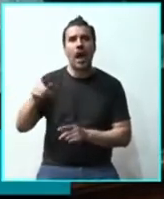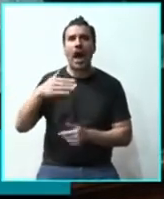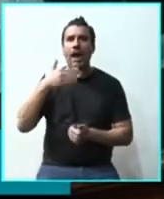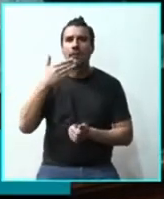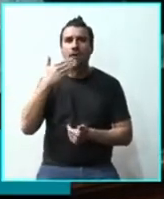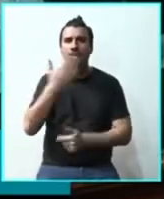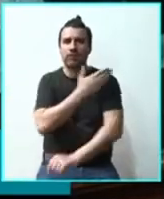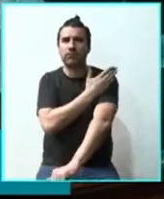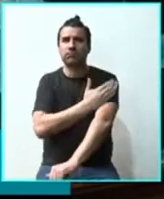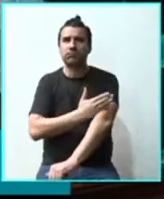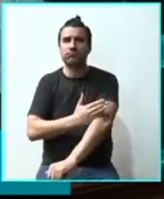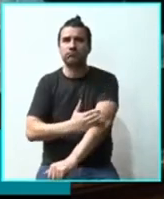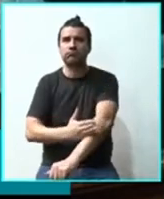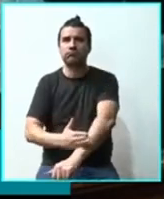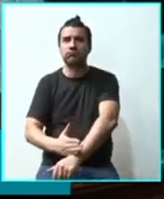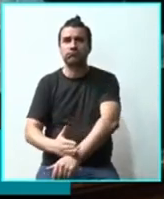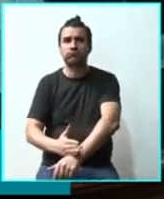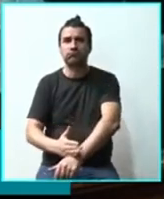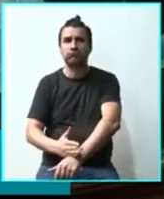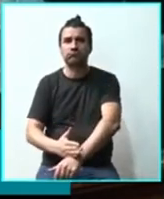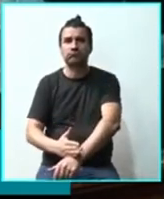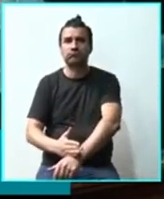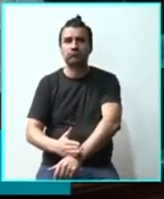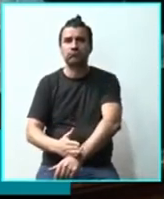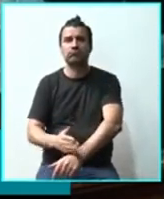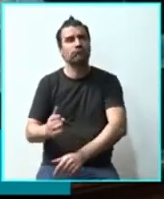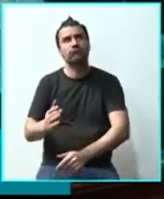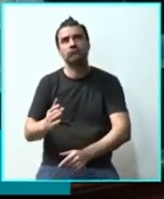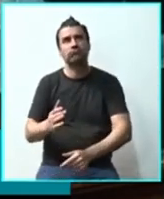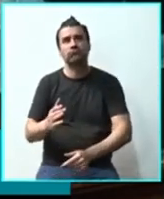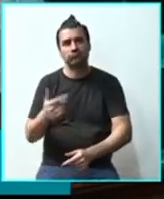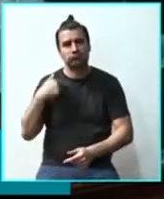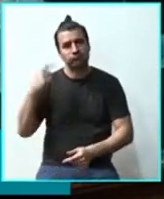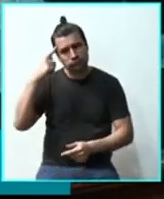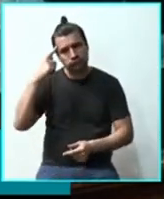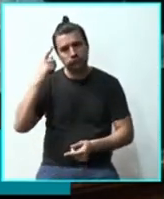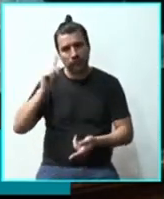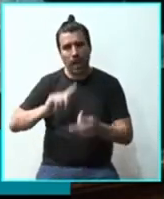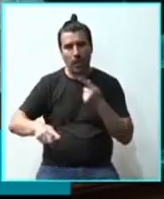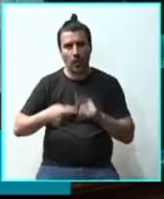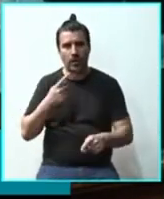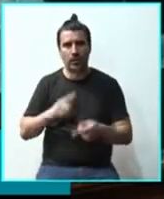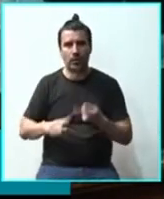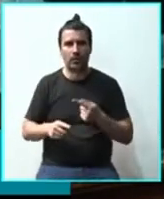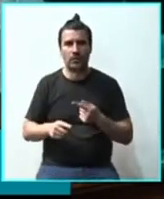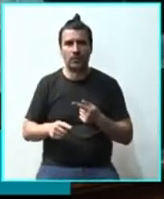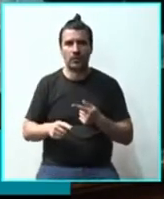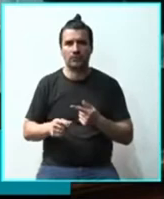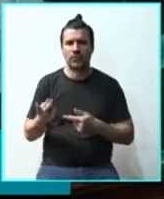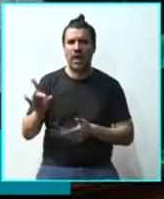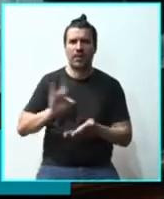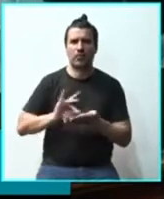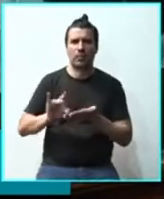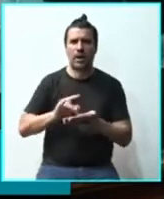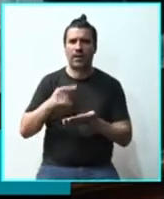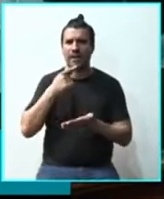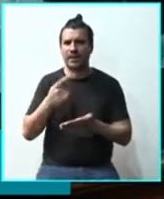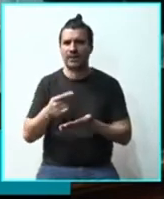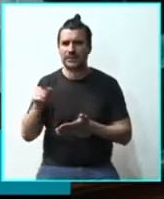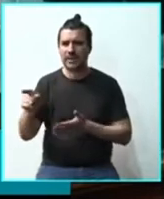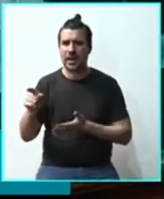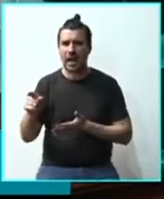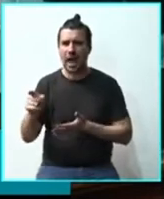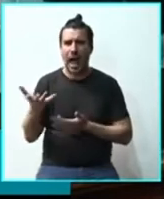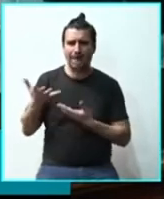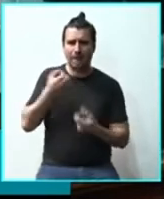en contra, una ley que propuso, con la que coincide, pero dice que le faltaron consensos, pero el bloque que no consensuó es el bloque que